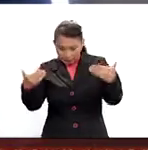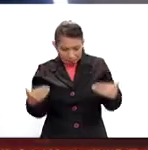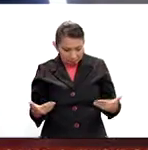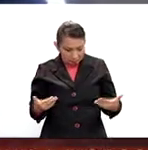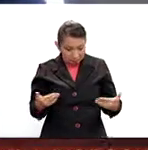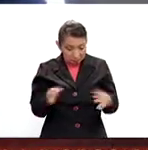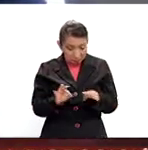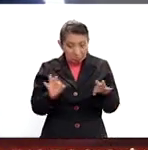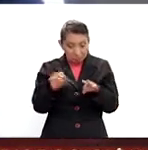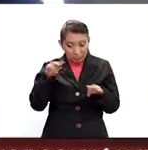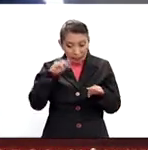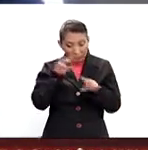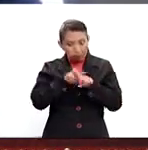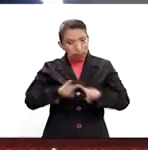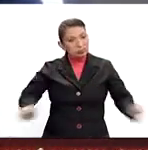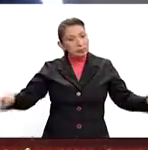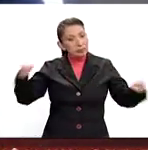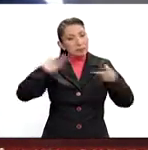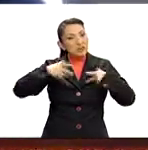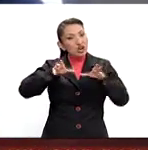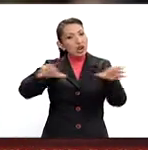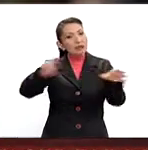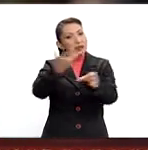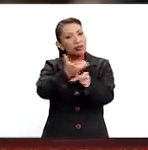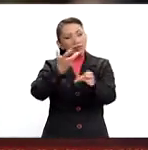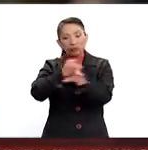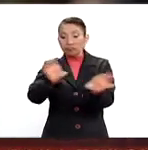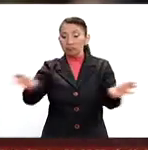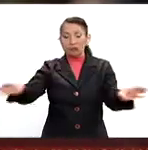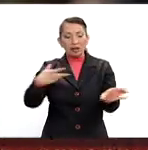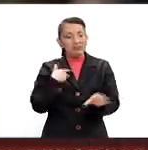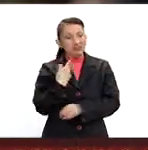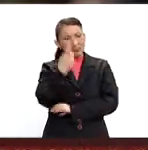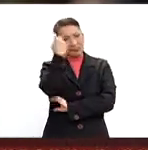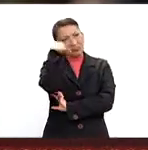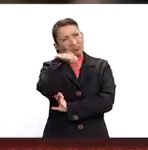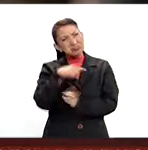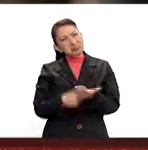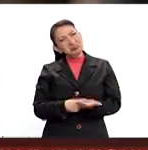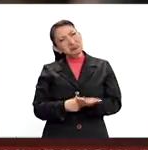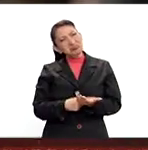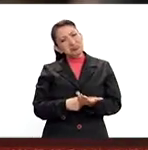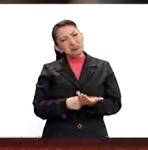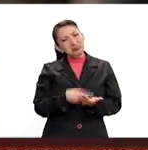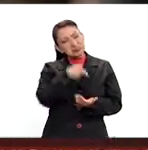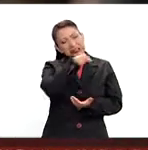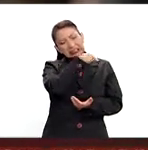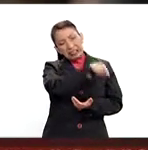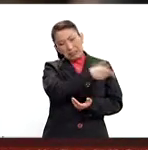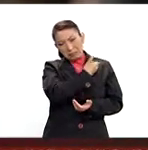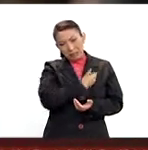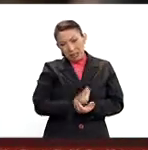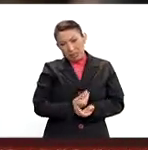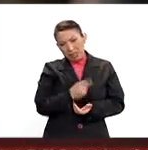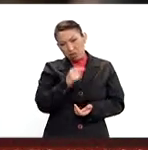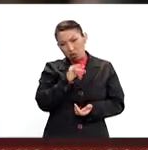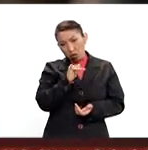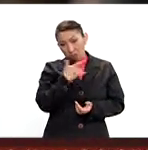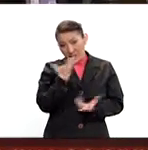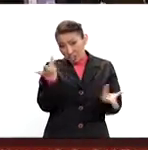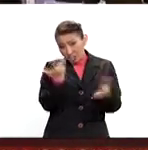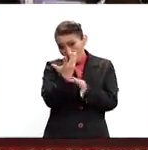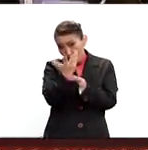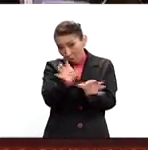importantes, es lo dividida que está la población en Estados Unidos. Sí. Y la pregunta es si este presidente electo los vino a